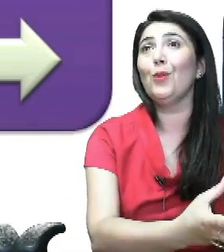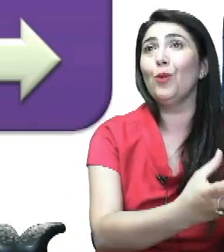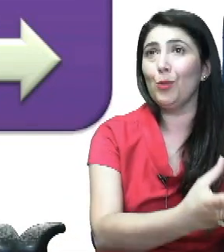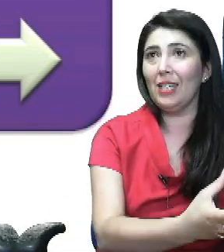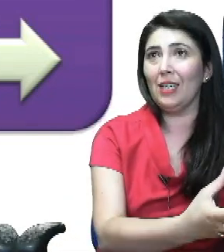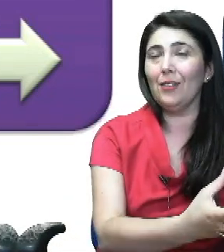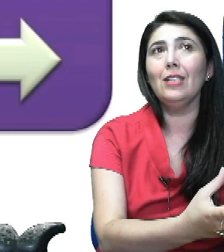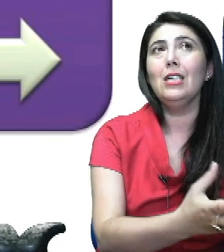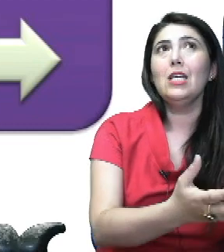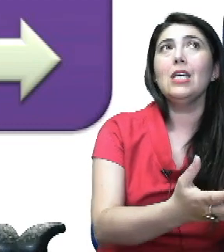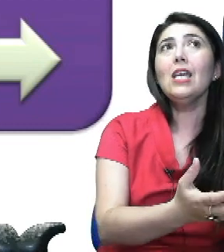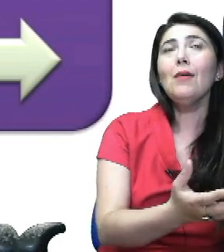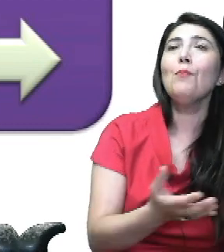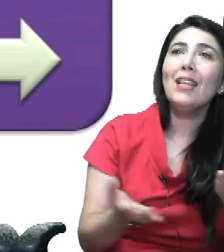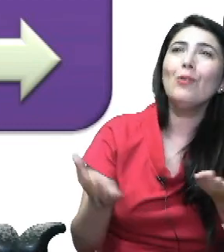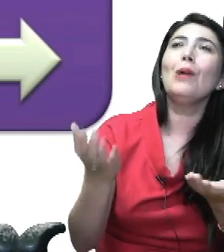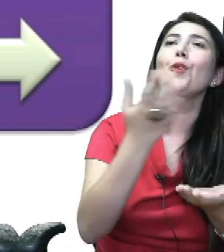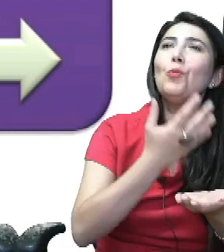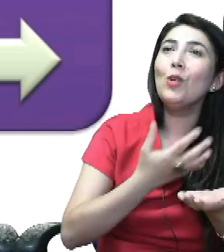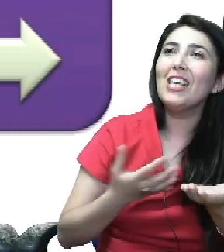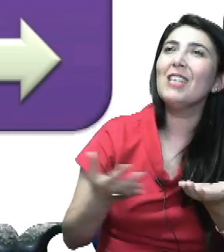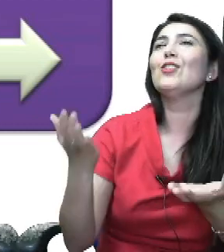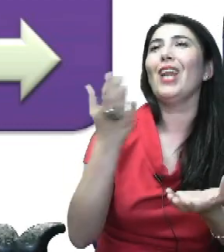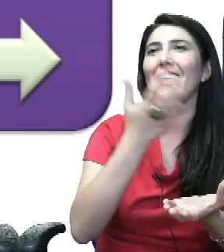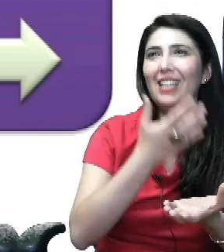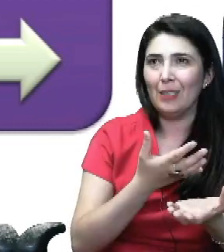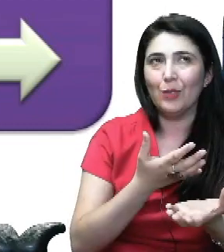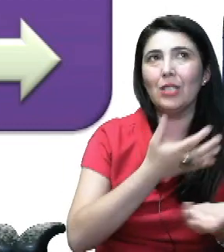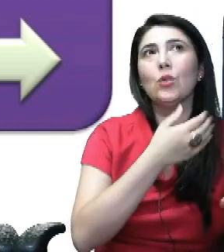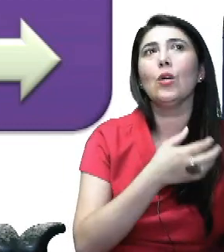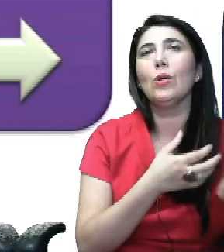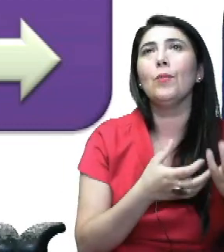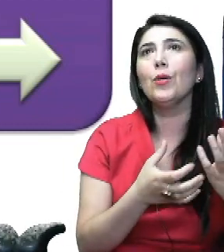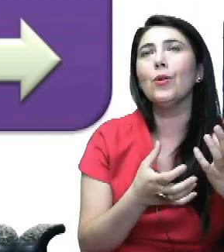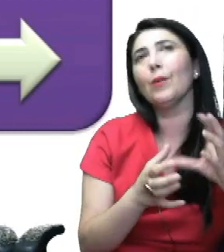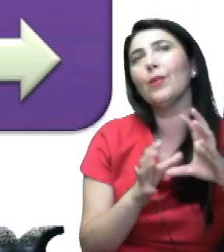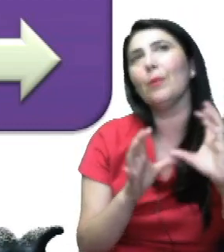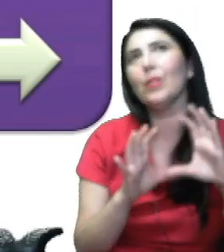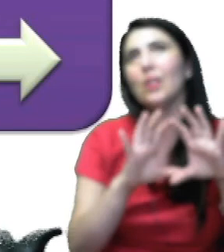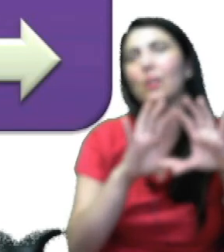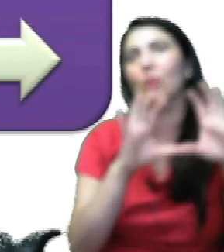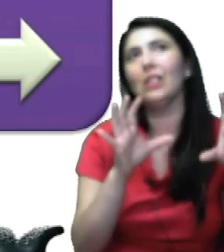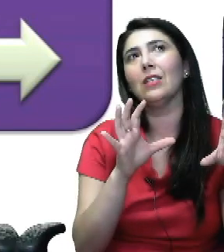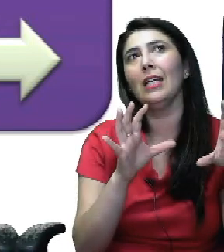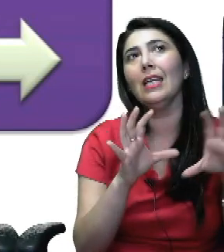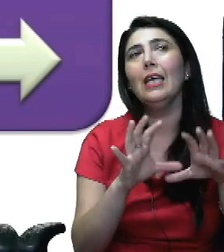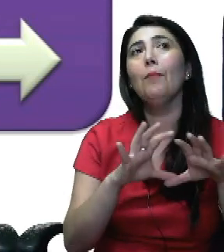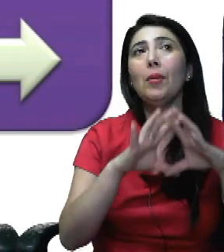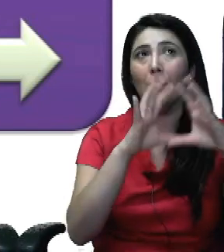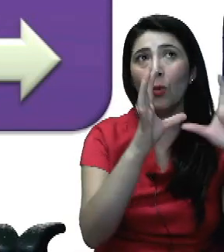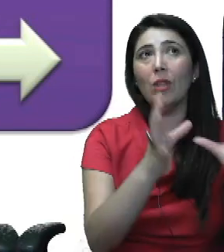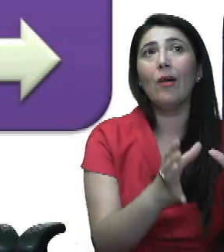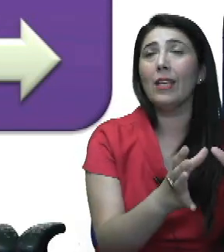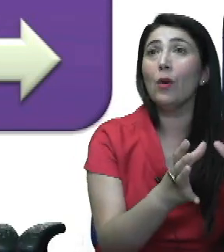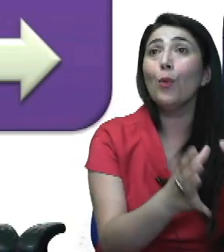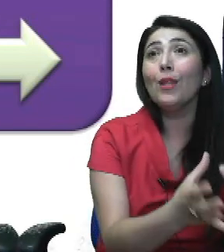equipo comunitario y brinda un apoyo multidimensional, decimos, ¿cierto? Que es un apoyo que podríamos decir que se organiza en, primero,